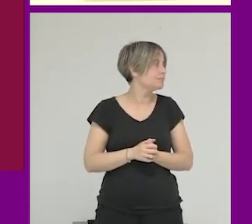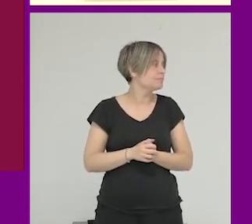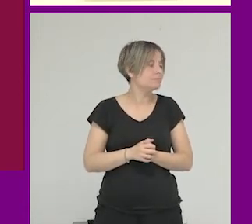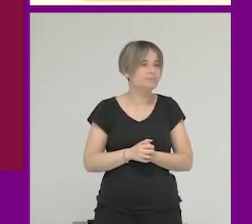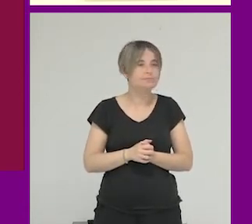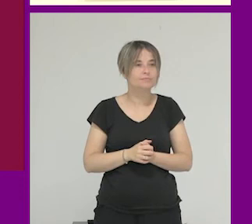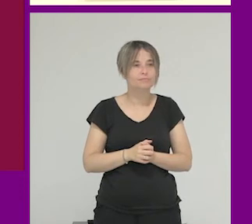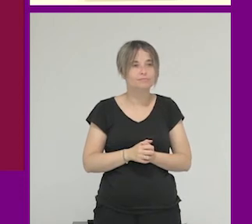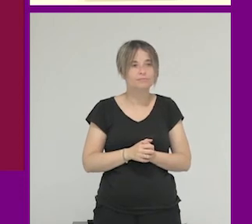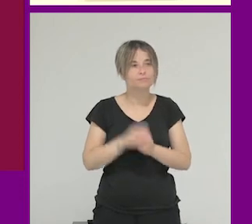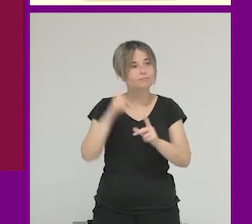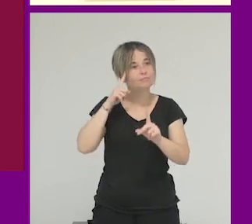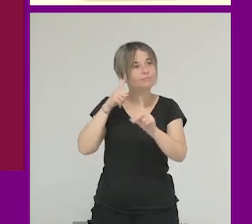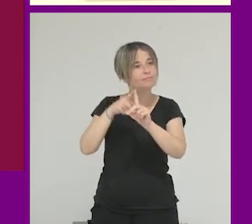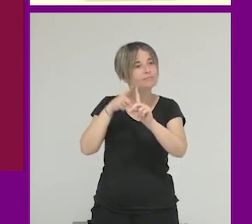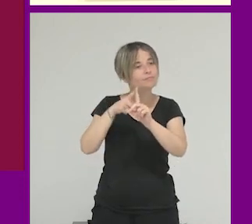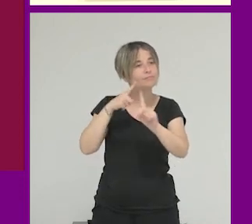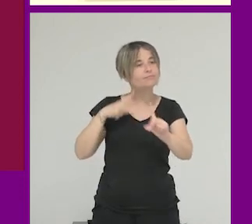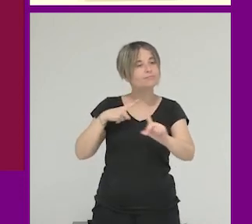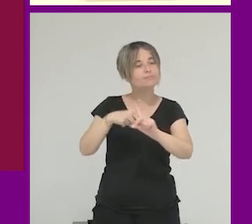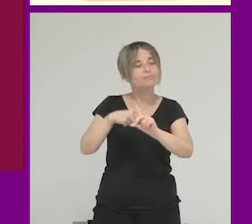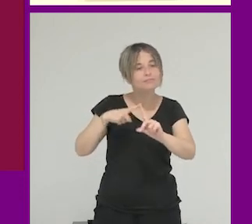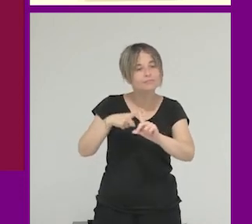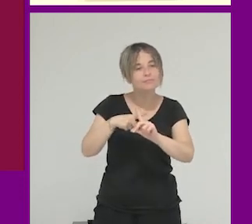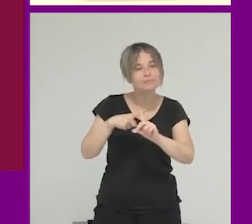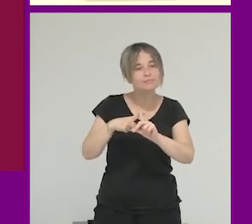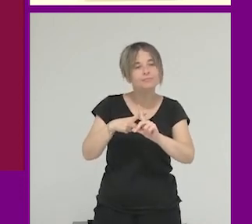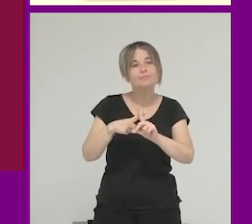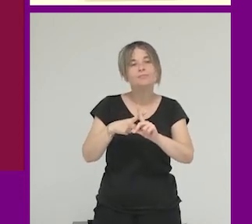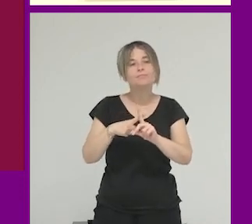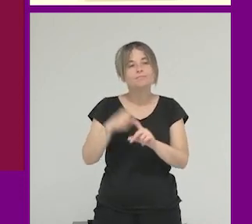Sexologiatik egiten dut hau eta bueno, nik uste dute